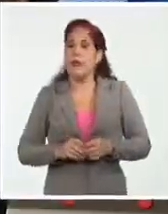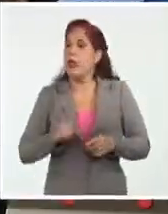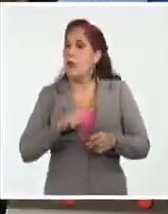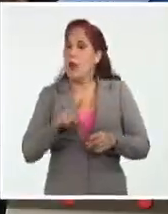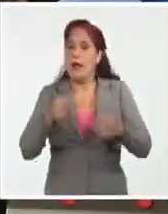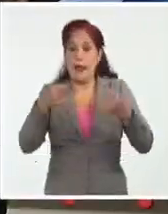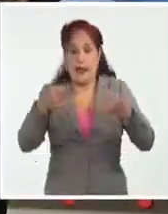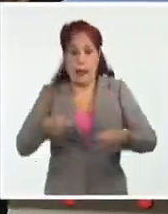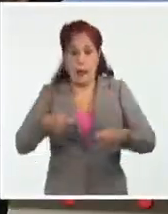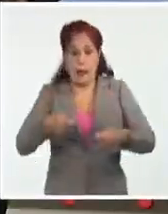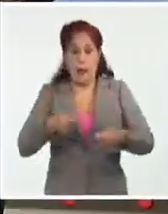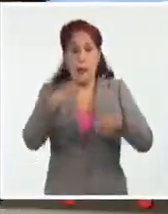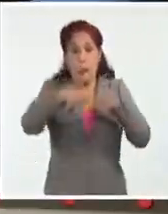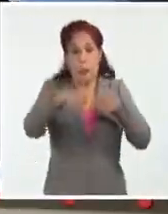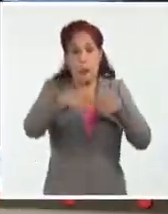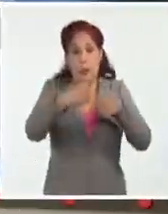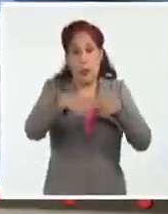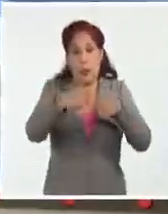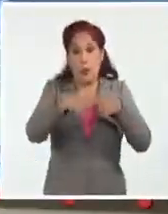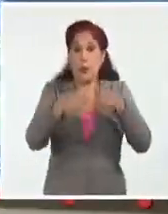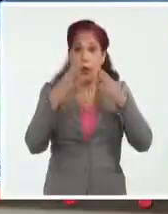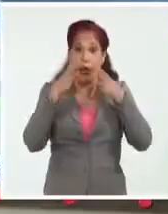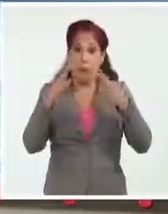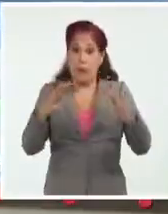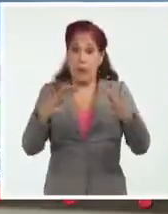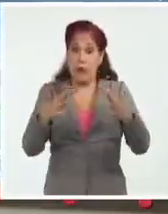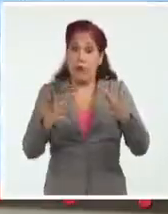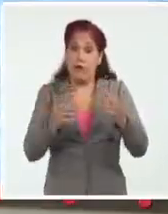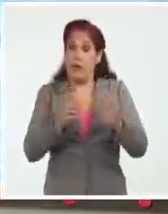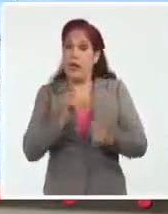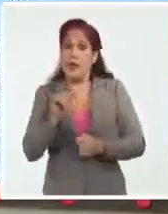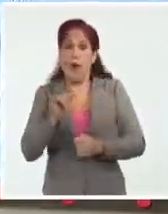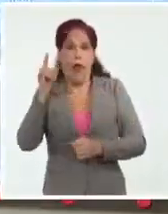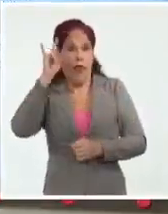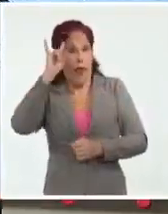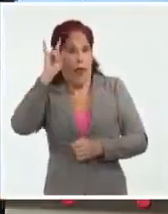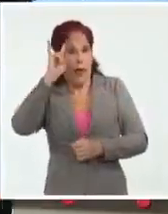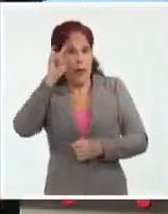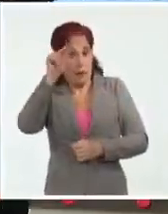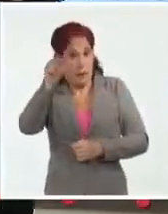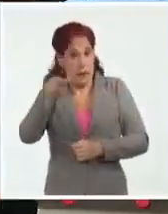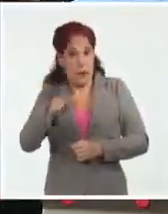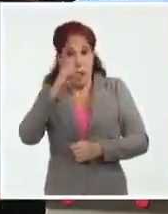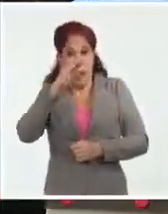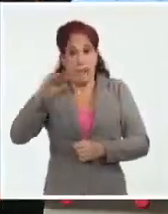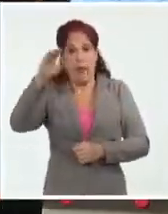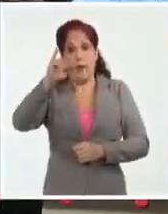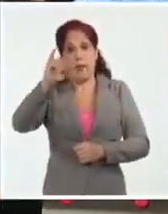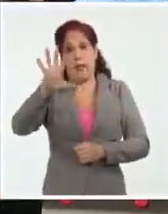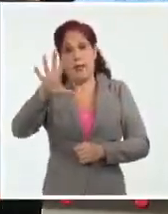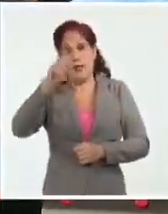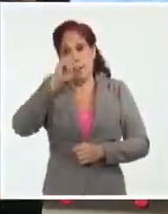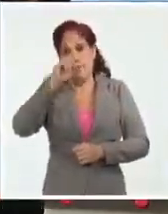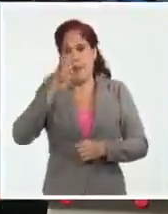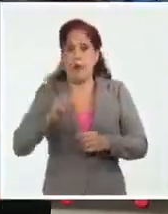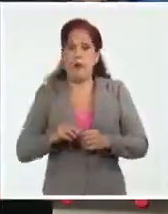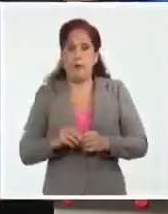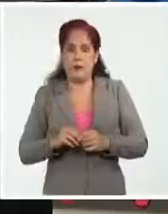decidió entregar productos con un alto valor proteico o nutritivo, como la leche, a las personas mayores de 65